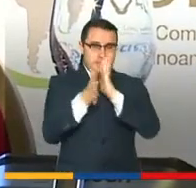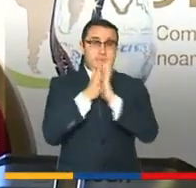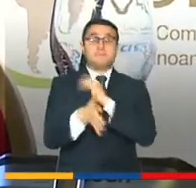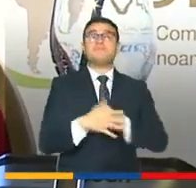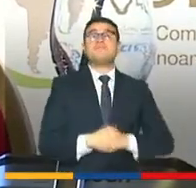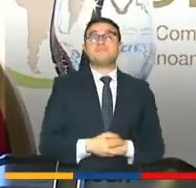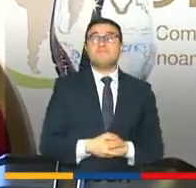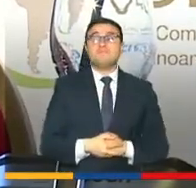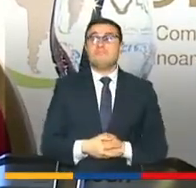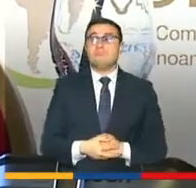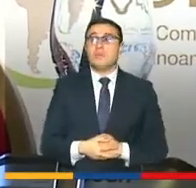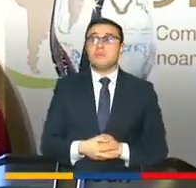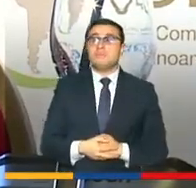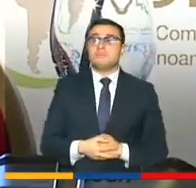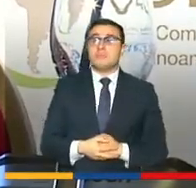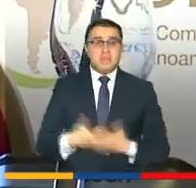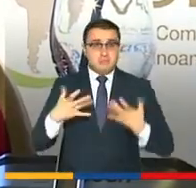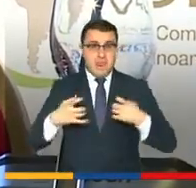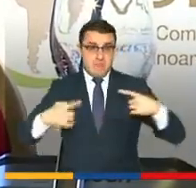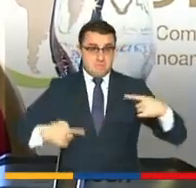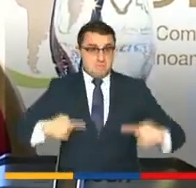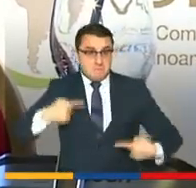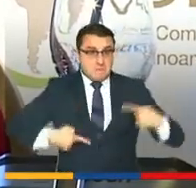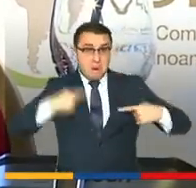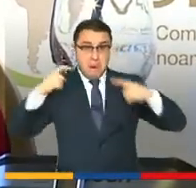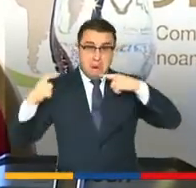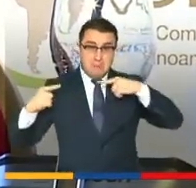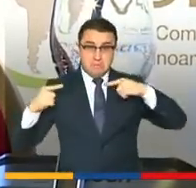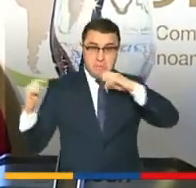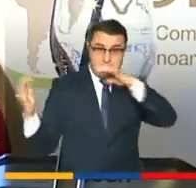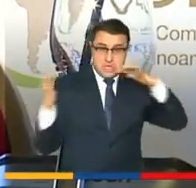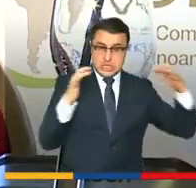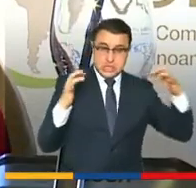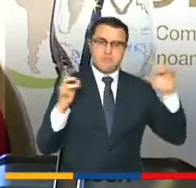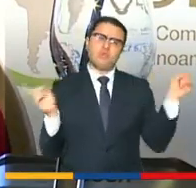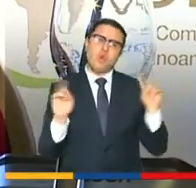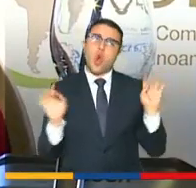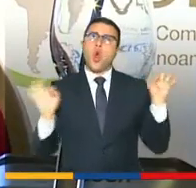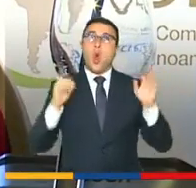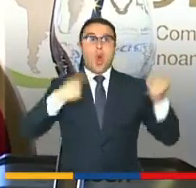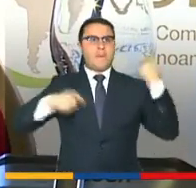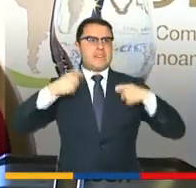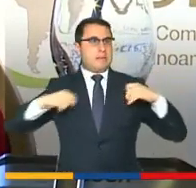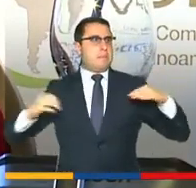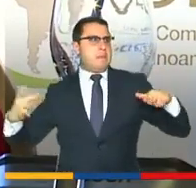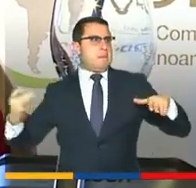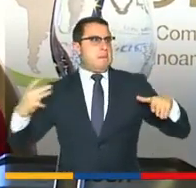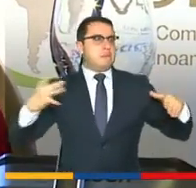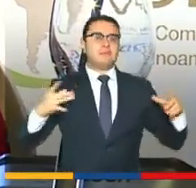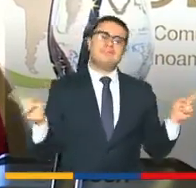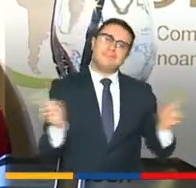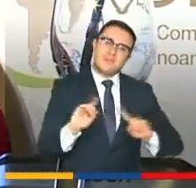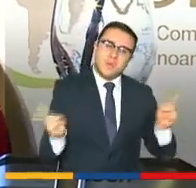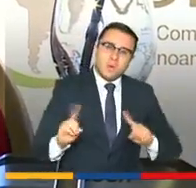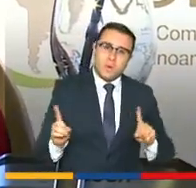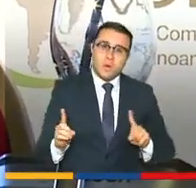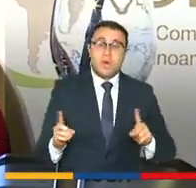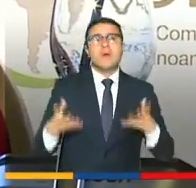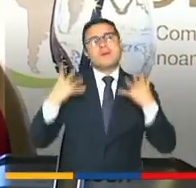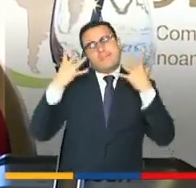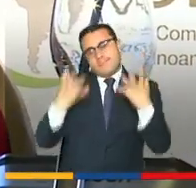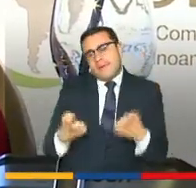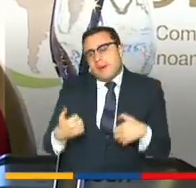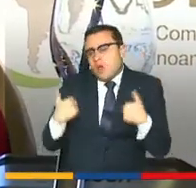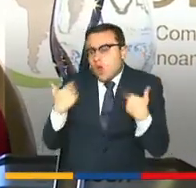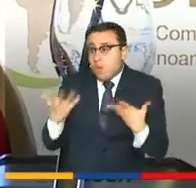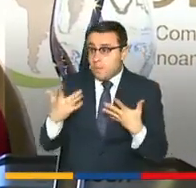en realidad no es militar o comercial, sino que los Estados Unidos, ligados con Europa Occidental al libre